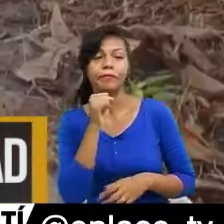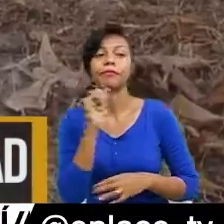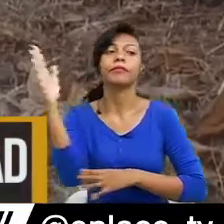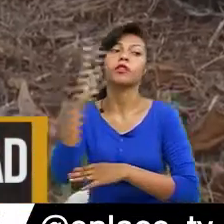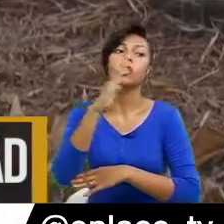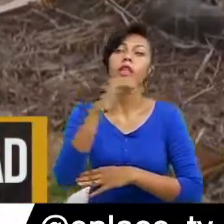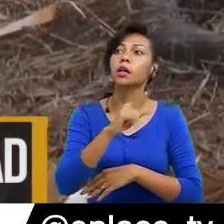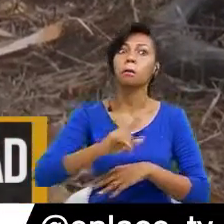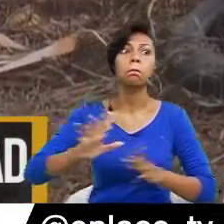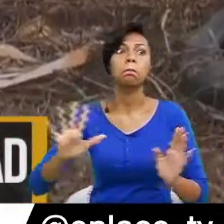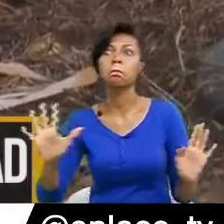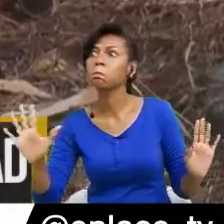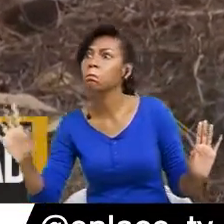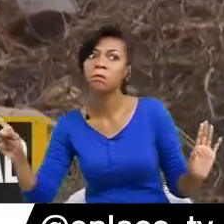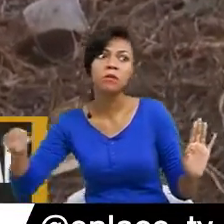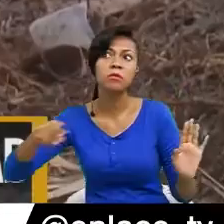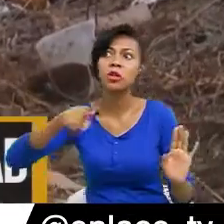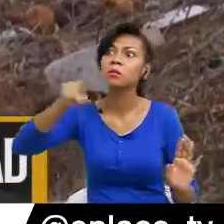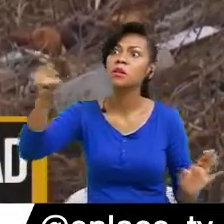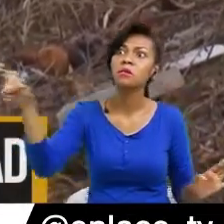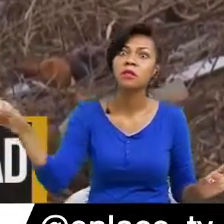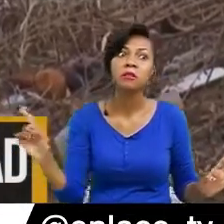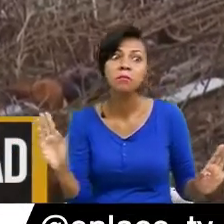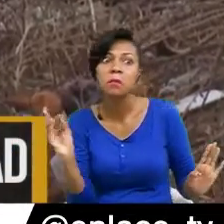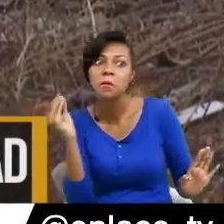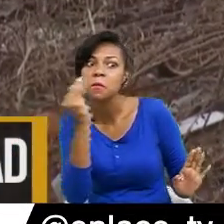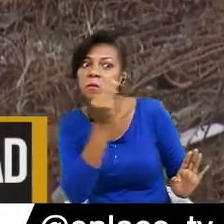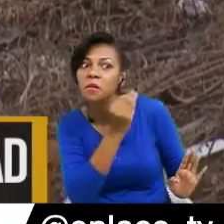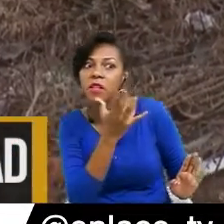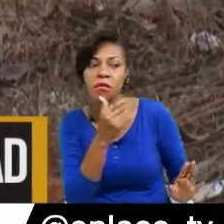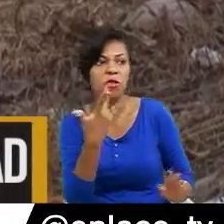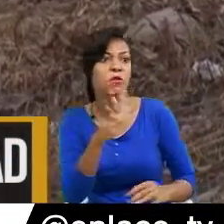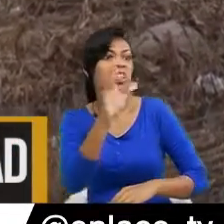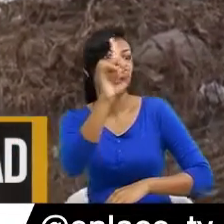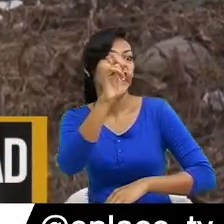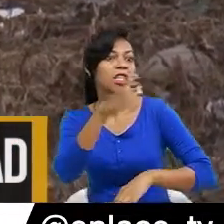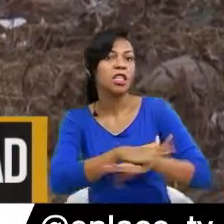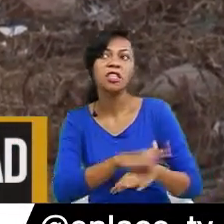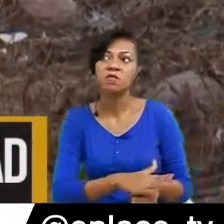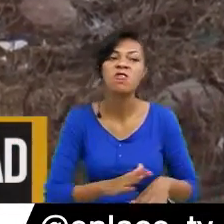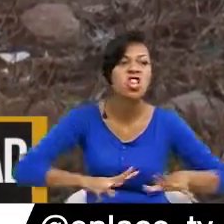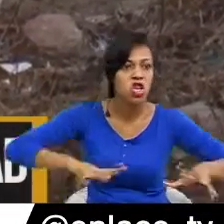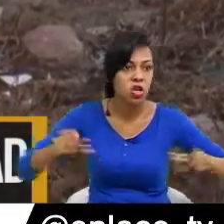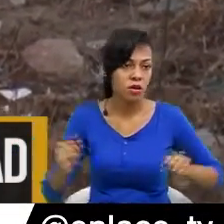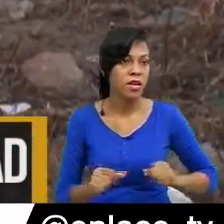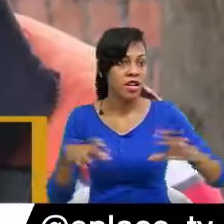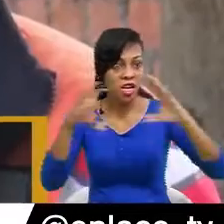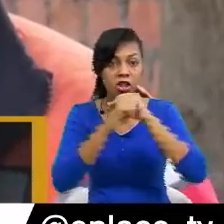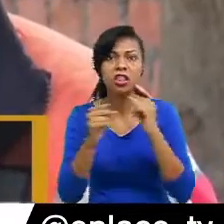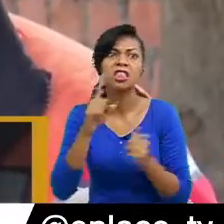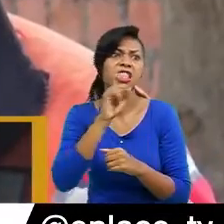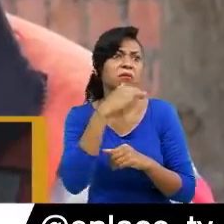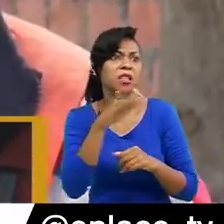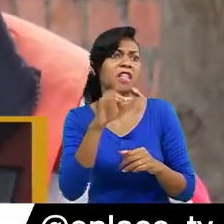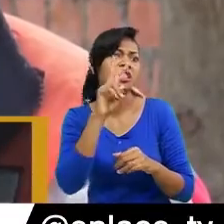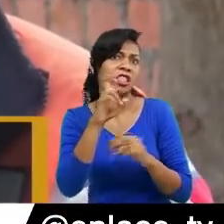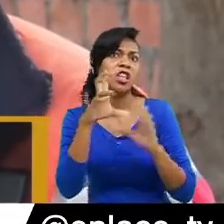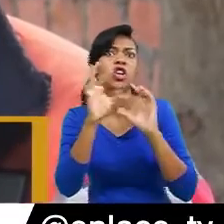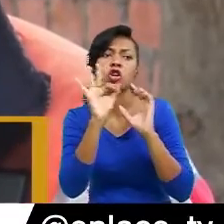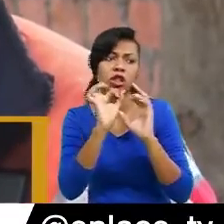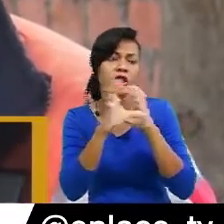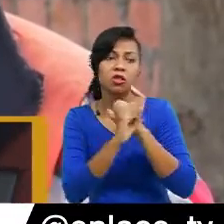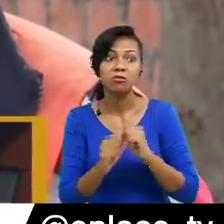solo, aquí la roban. Si usted pasa tipo 6 de la tarde, la roban. De noche, usted no se puede meter por aquí tipo 6:30, 7, 8 de la noche porque